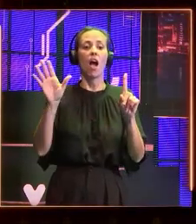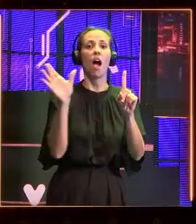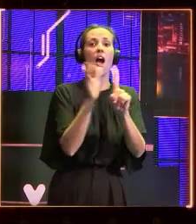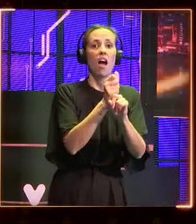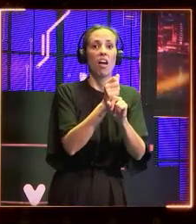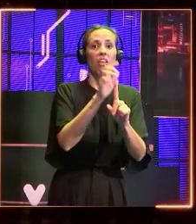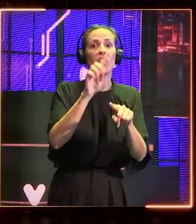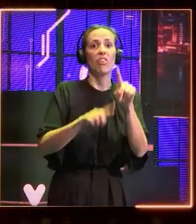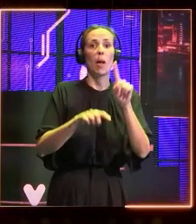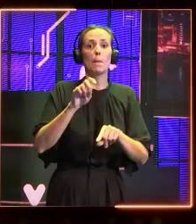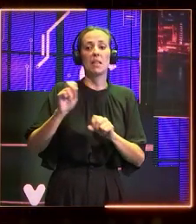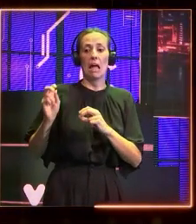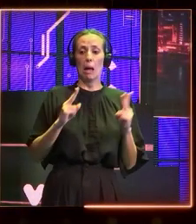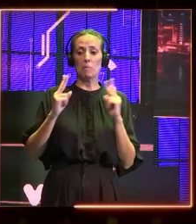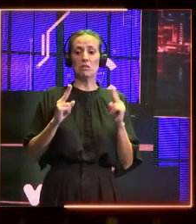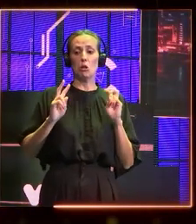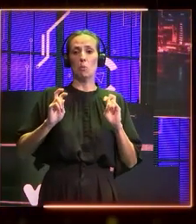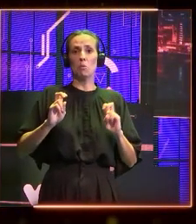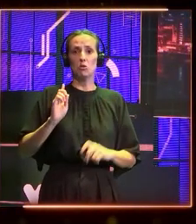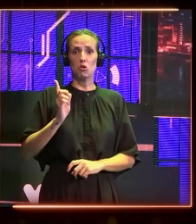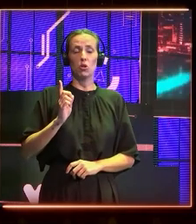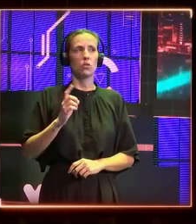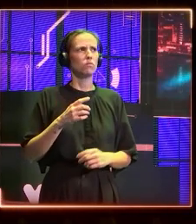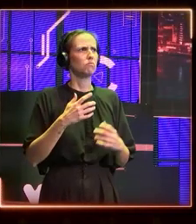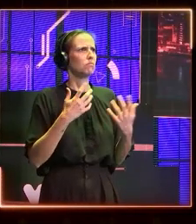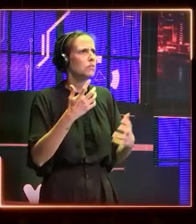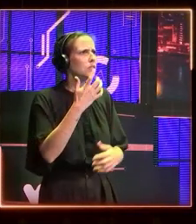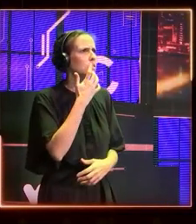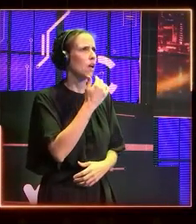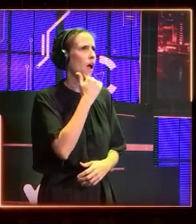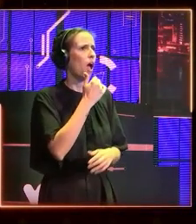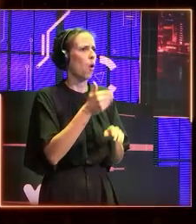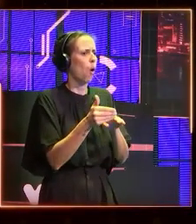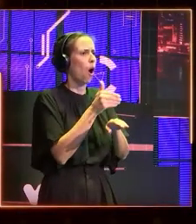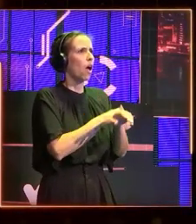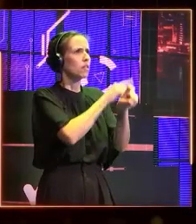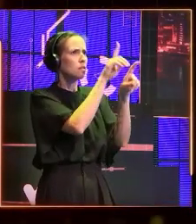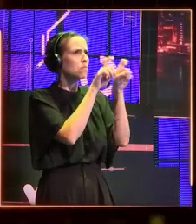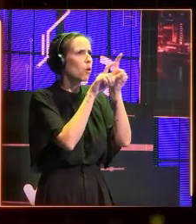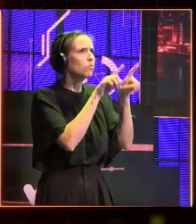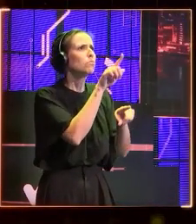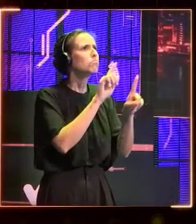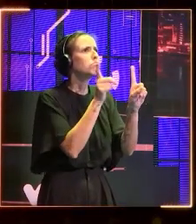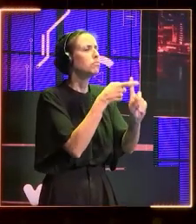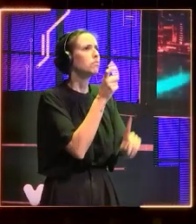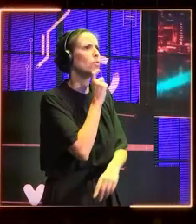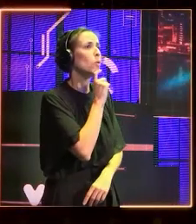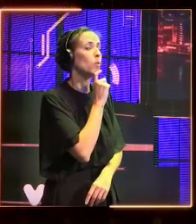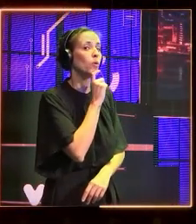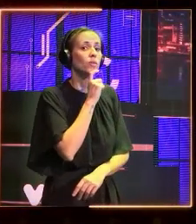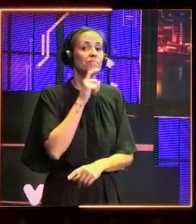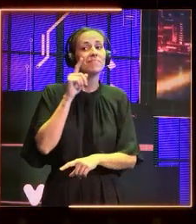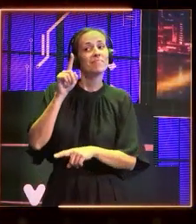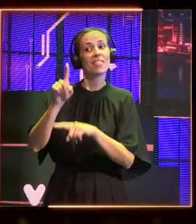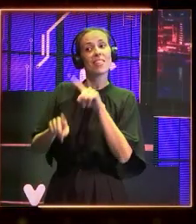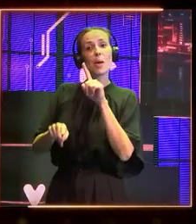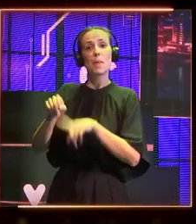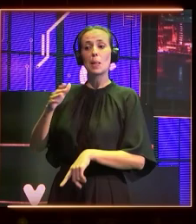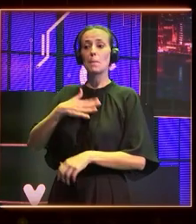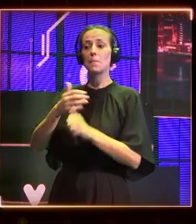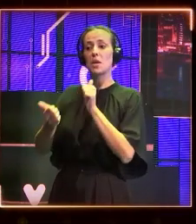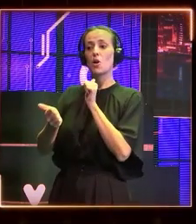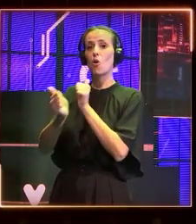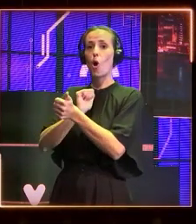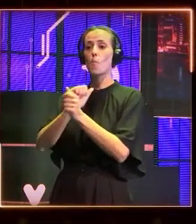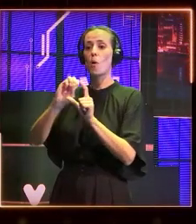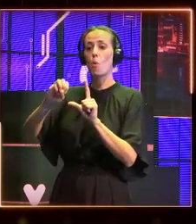primeros episodios Y entonces cómo haces cuando te preguntan por algo anterior a esa fecha uso mi mejor imitación de